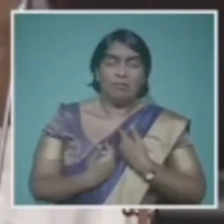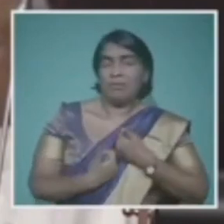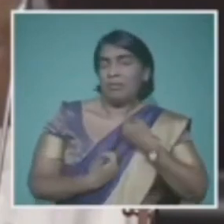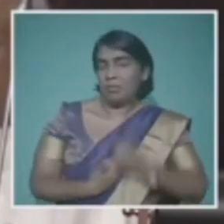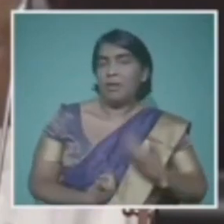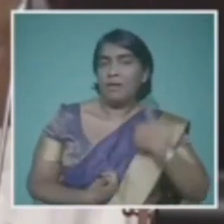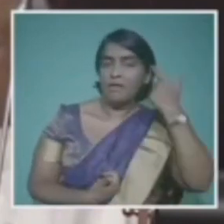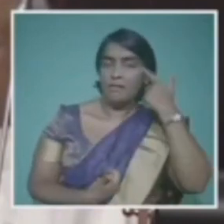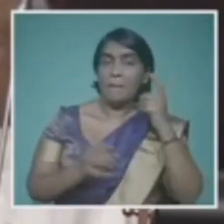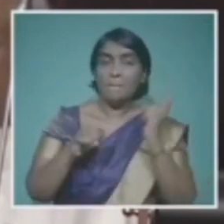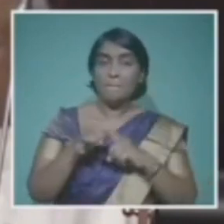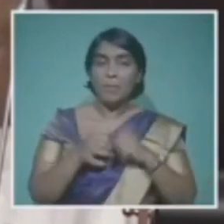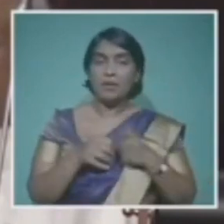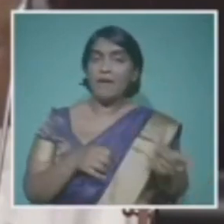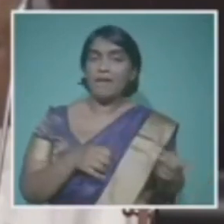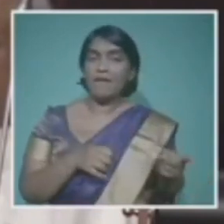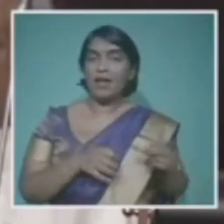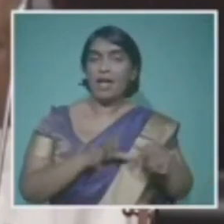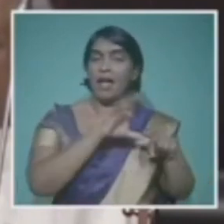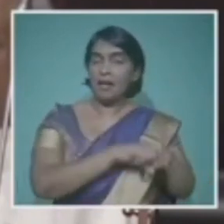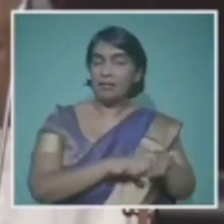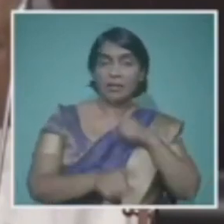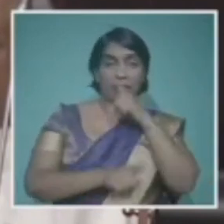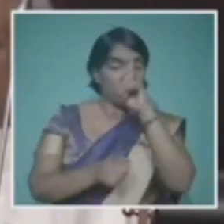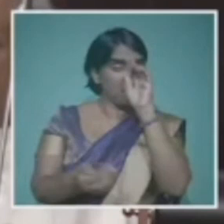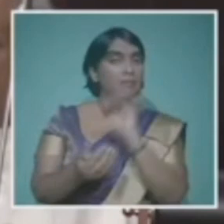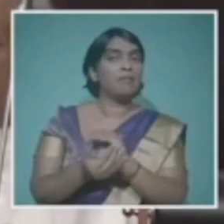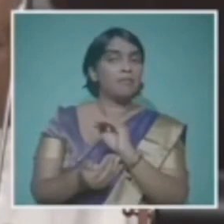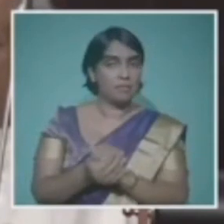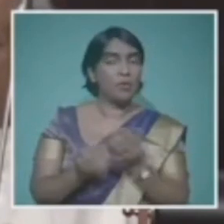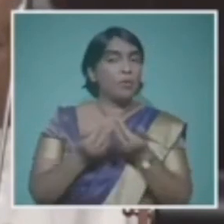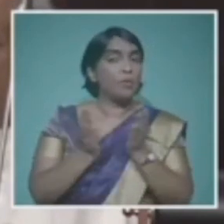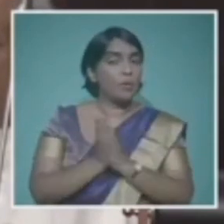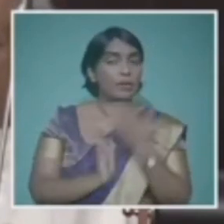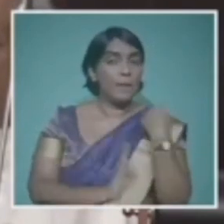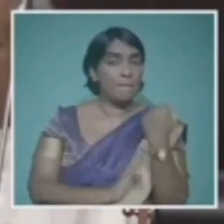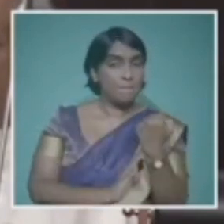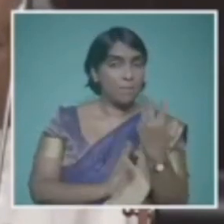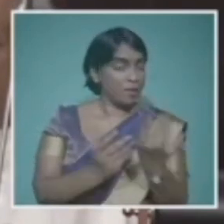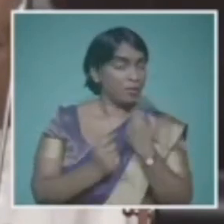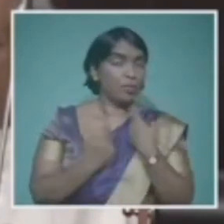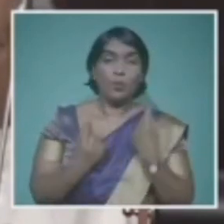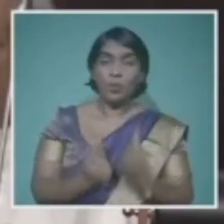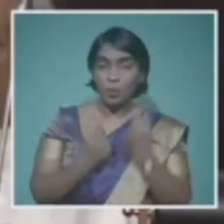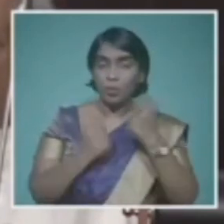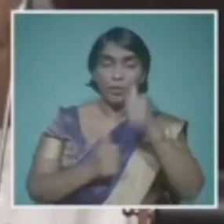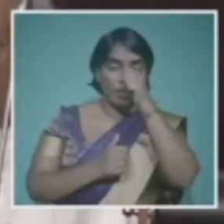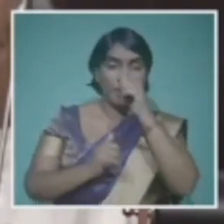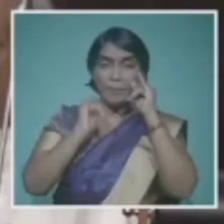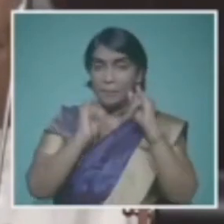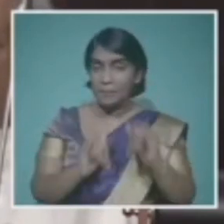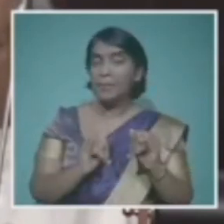Prashne, Valigain, Allagene, Yamuku Kienavita, Parisam Wanda, Taman Baleta Patu Sanin, Sorunsa